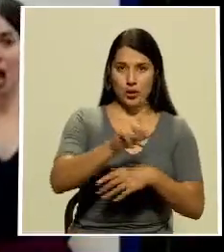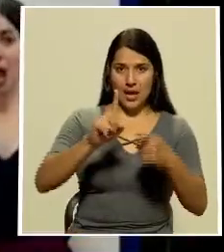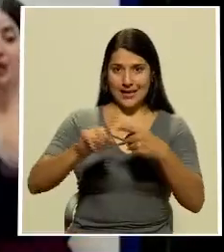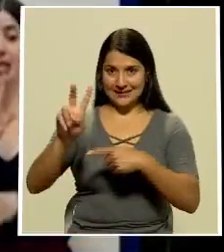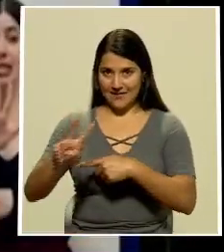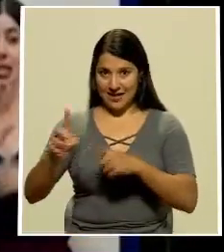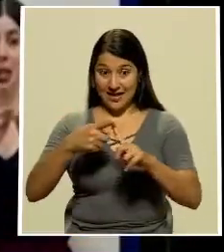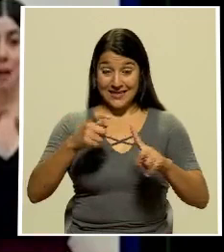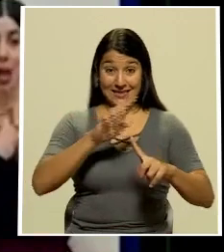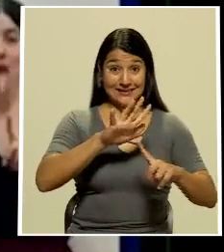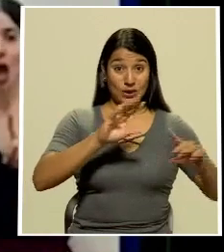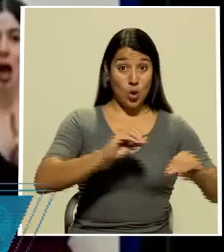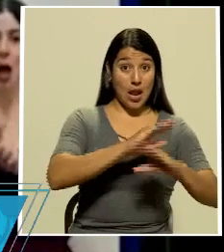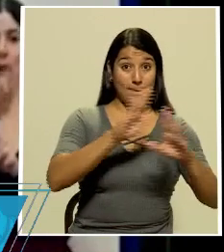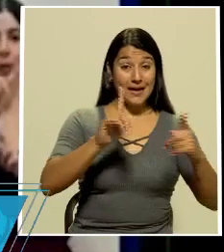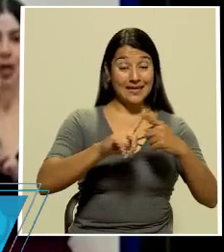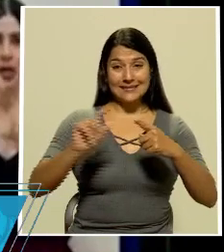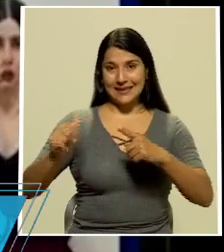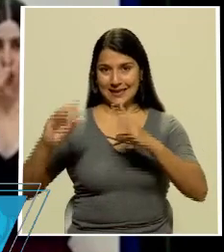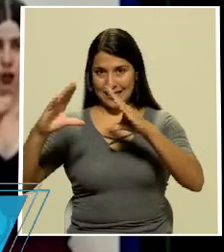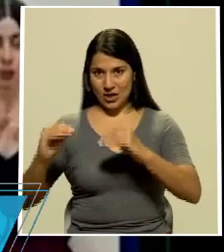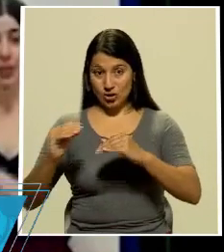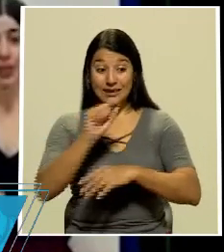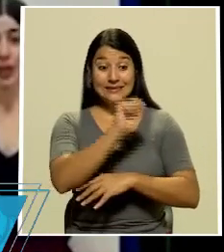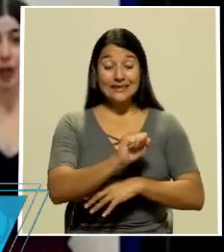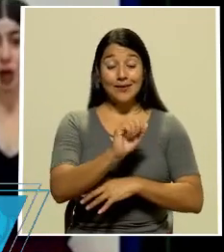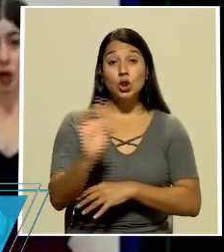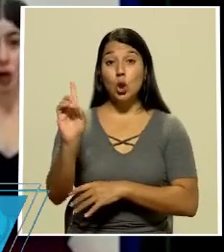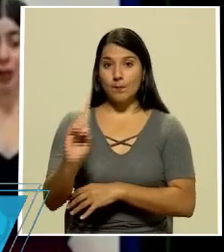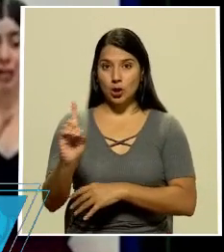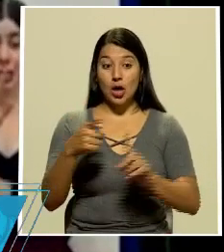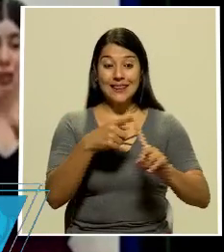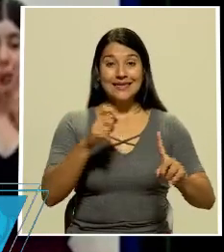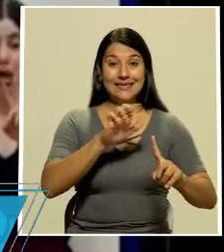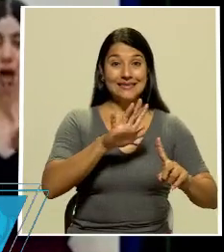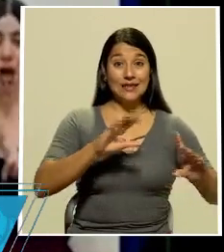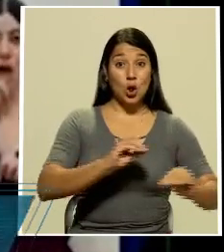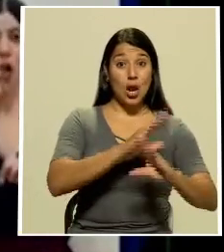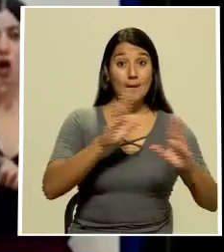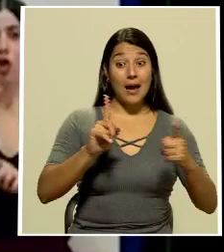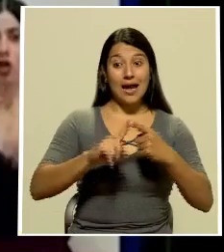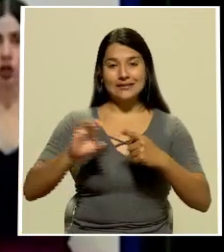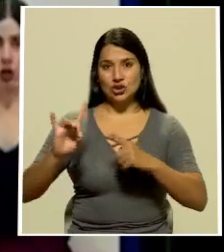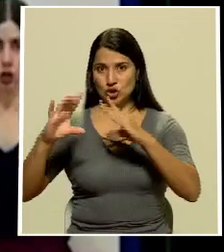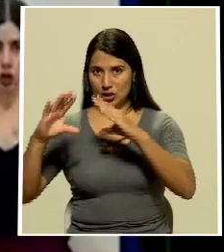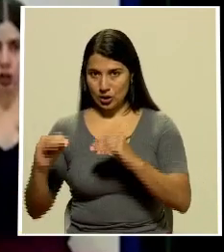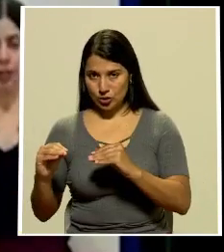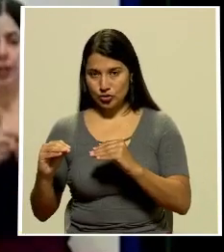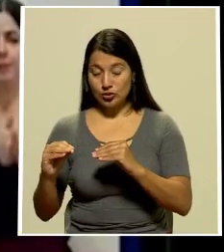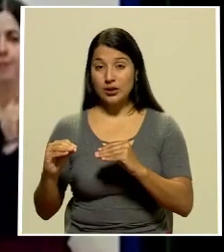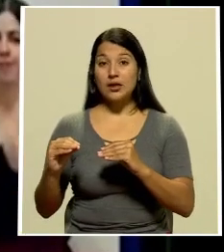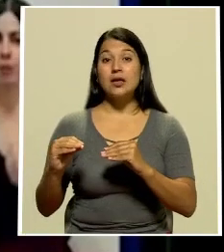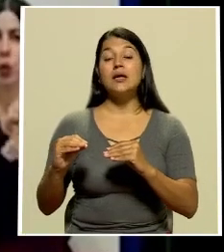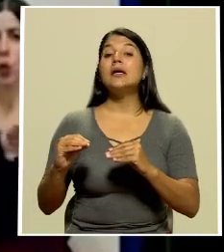las 5 de la mañana hasta las 10 de la noche. Y los sábados y domingos, desde las 5 de la mañana hasta las 8 de la noche, en